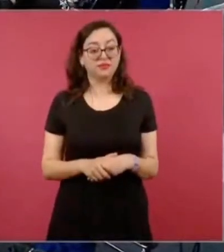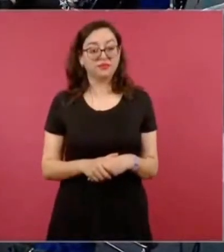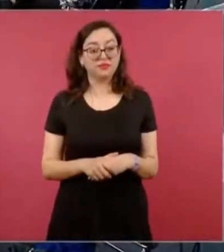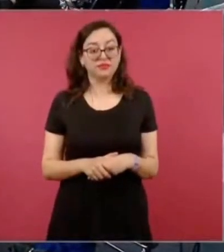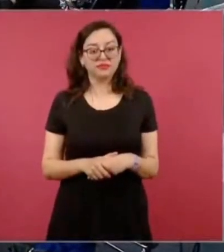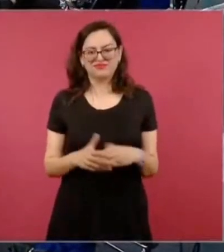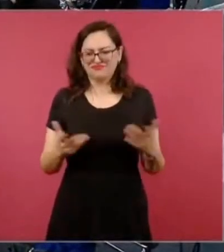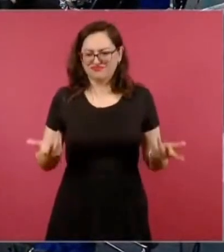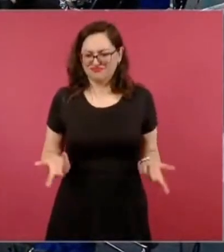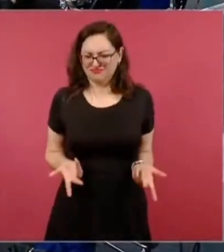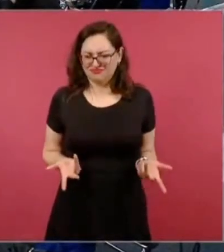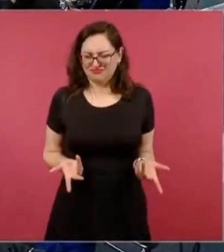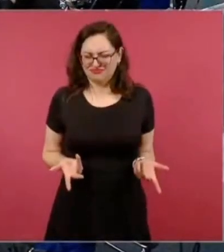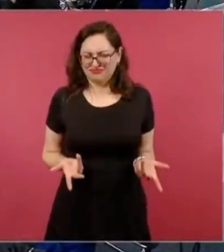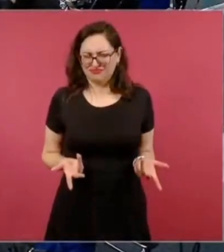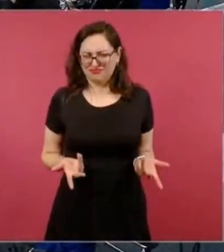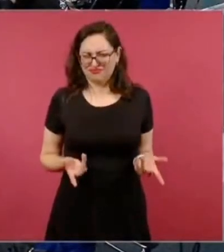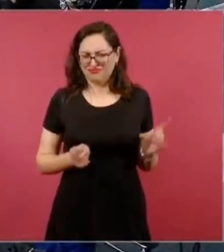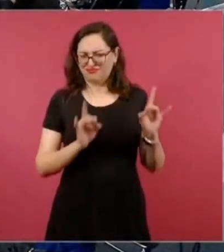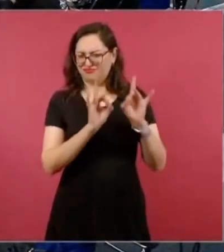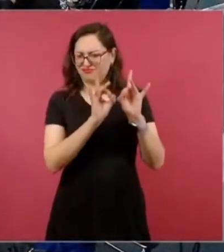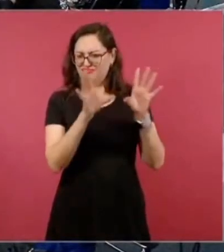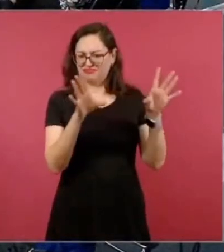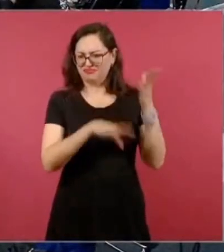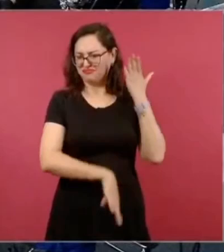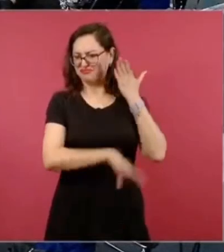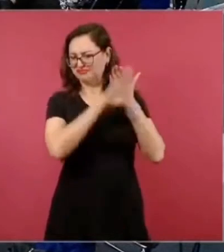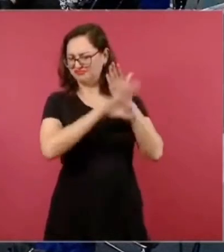no tienen que ver